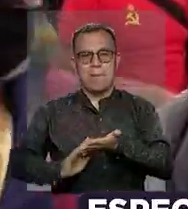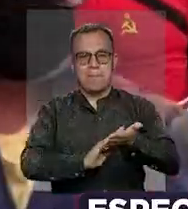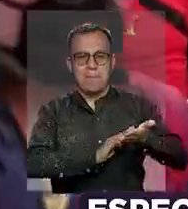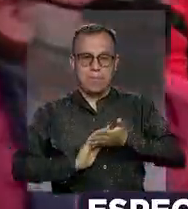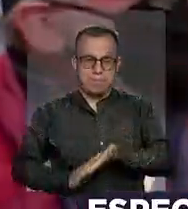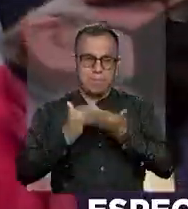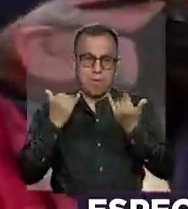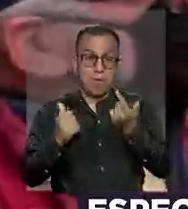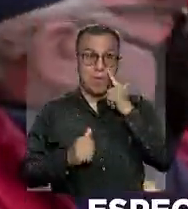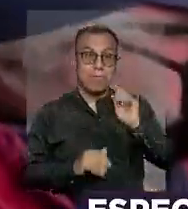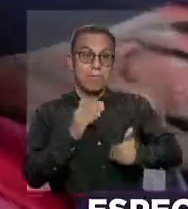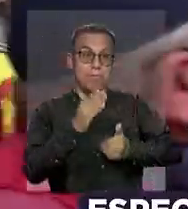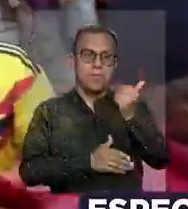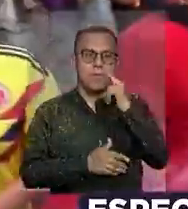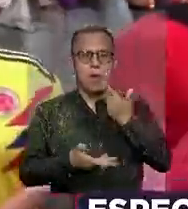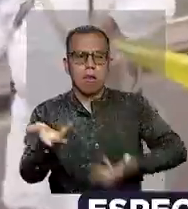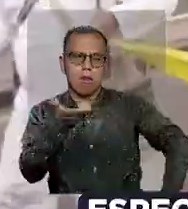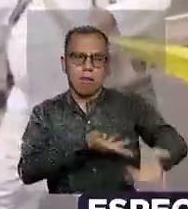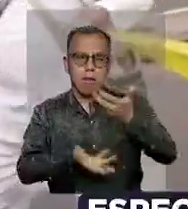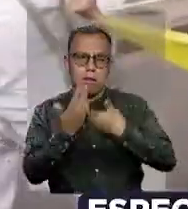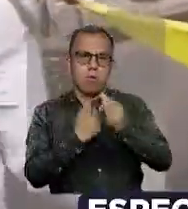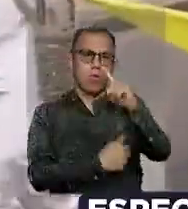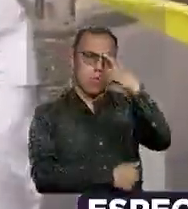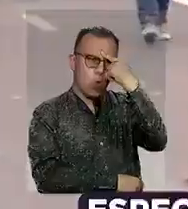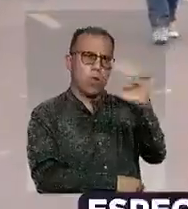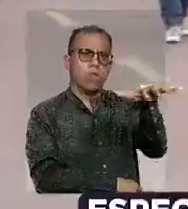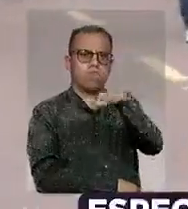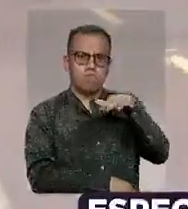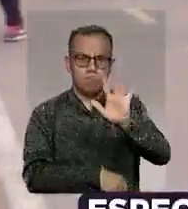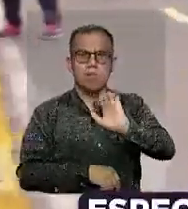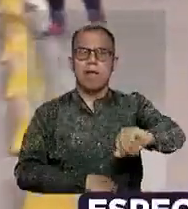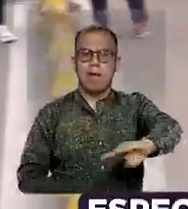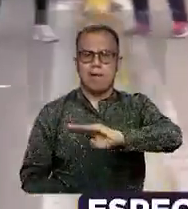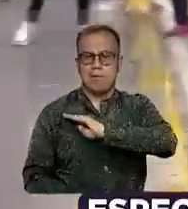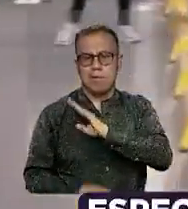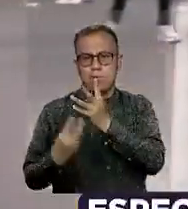principio, conversaciones con gobernadores, alcaldes y con el Comité Nacional del Paro.